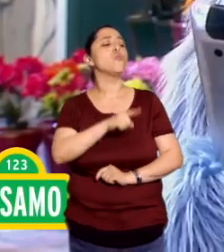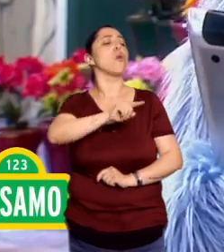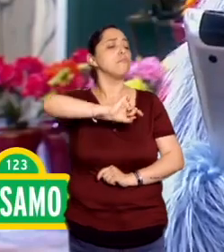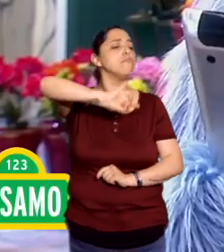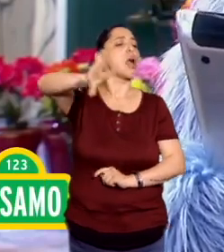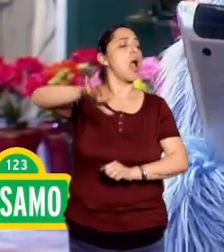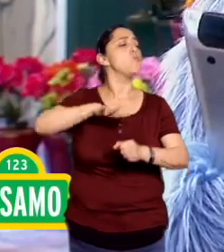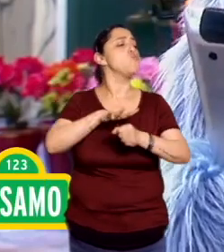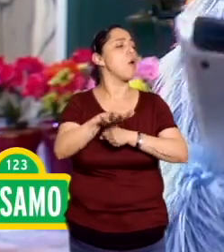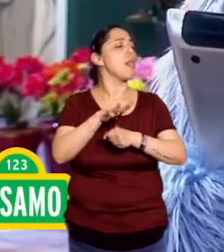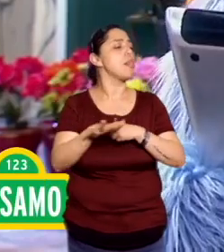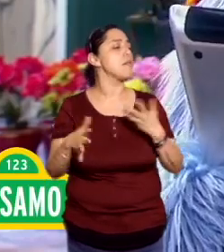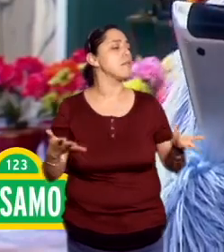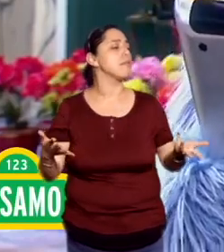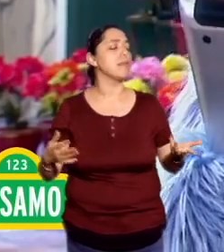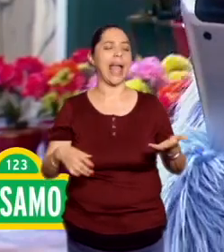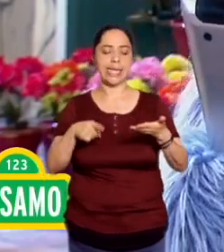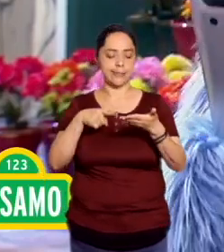¿Y cuál vas a enviar?